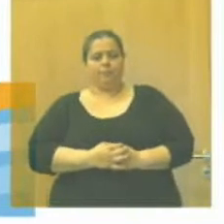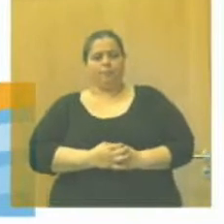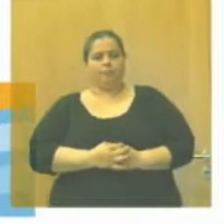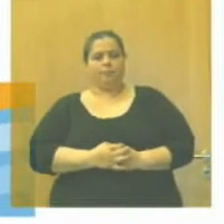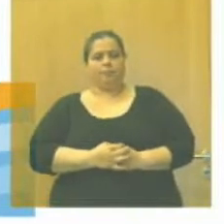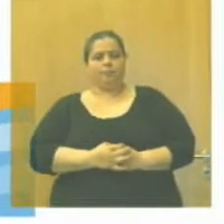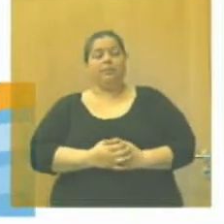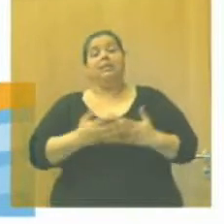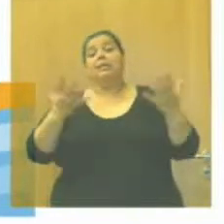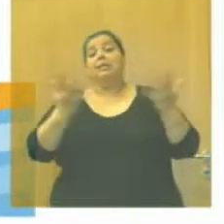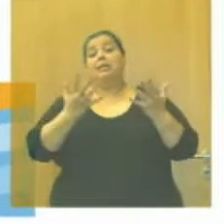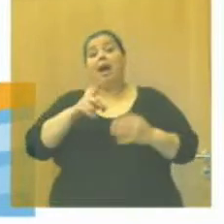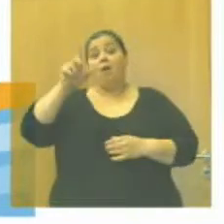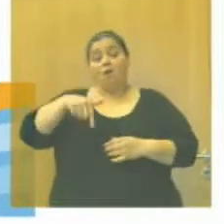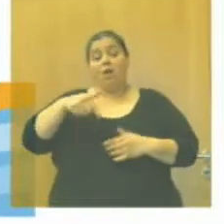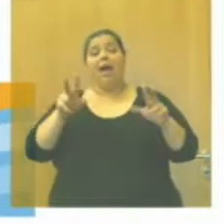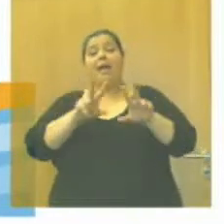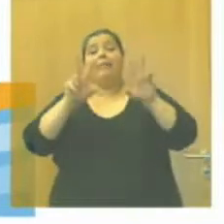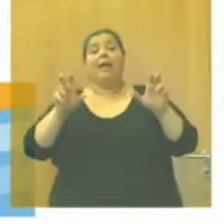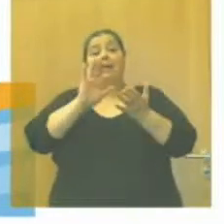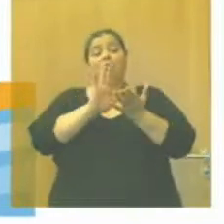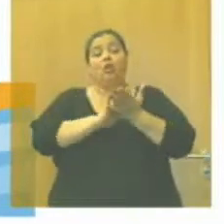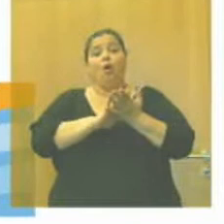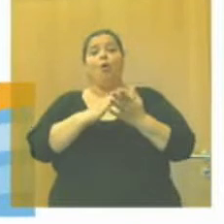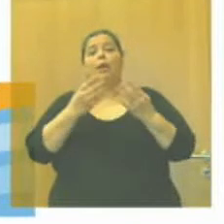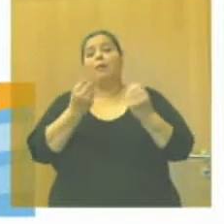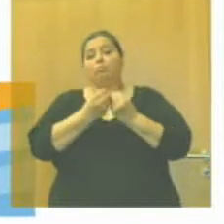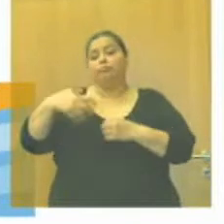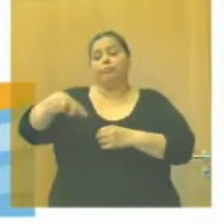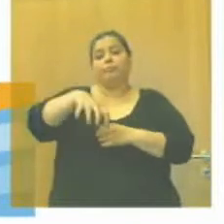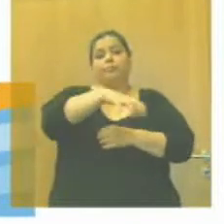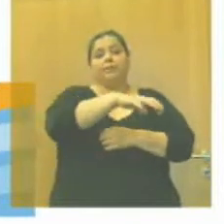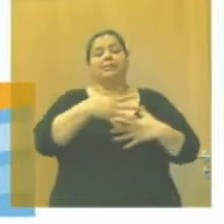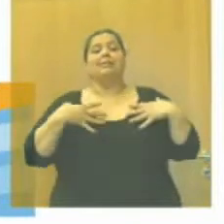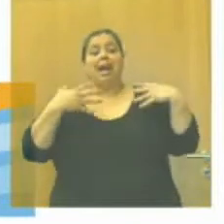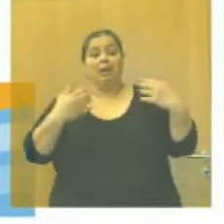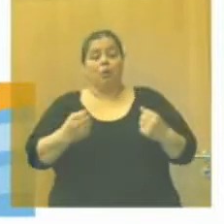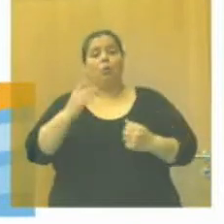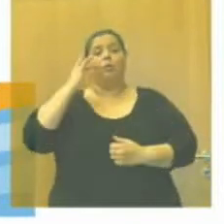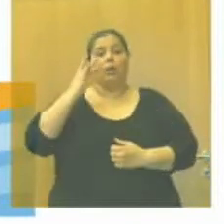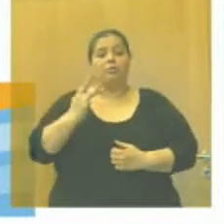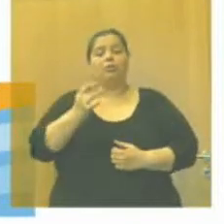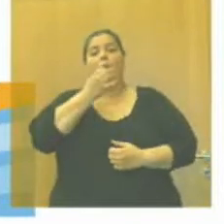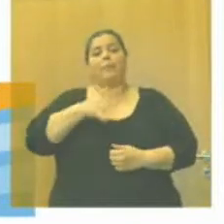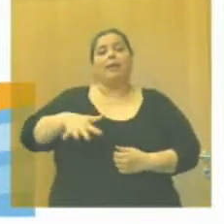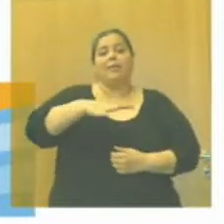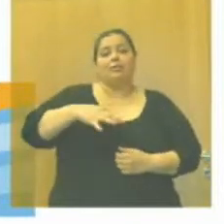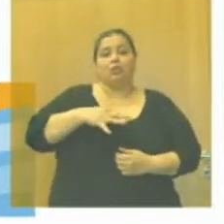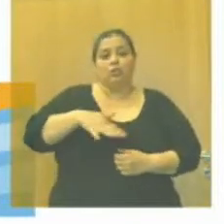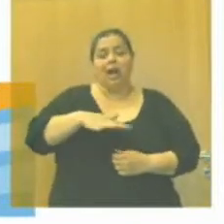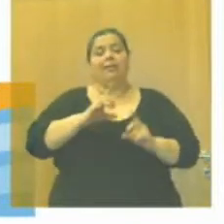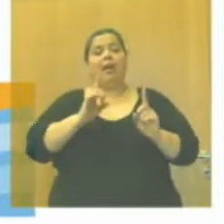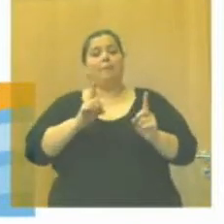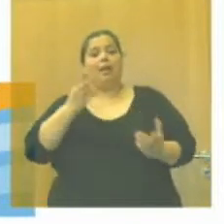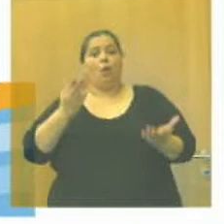Y aquí viene el tema de la multisectorialidad, la salud, la educación, el bienestar social, la justicia